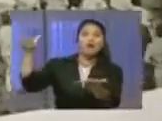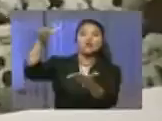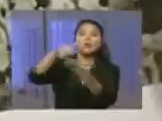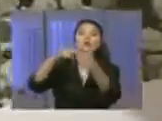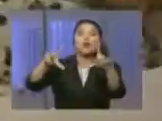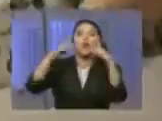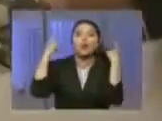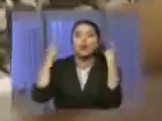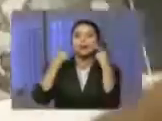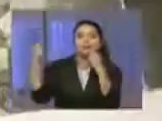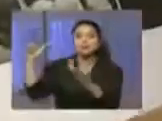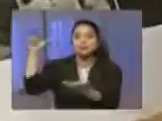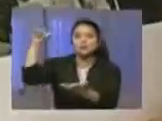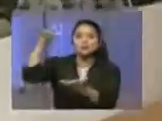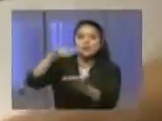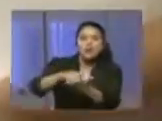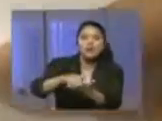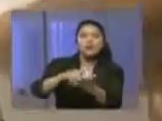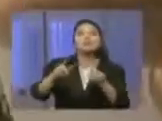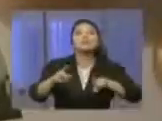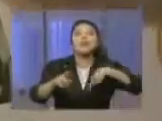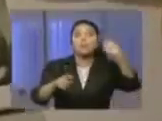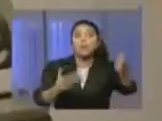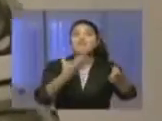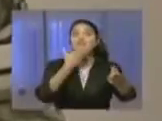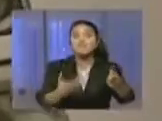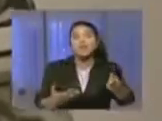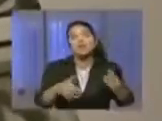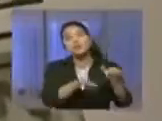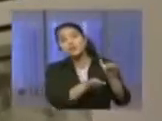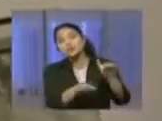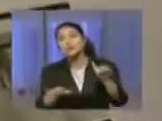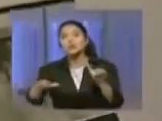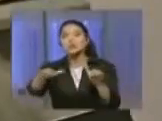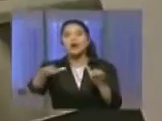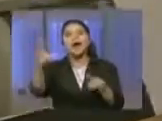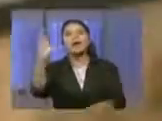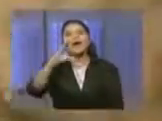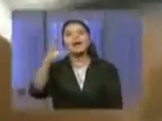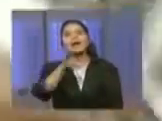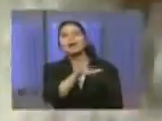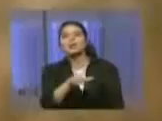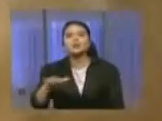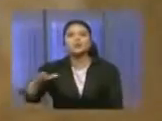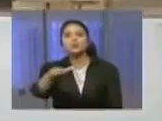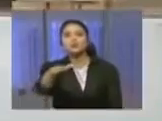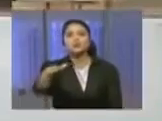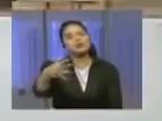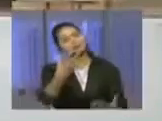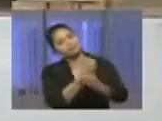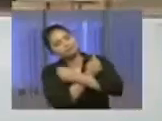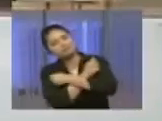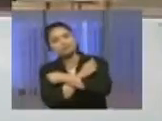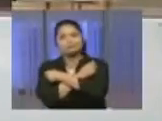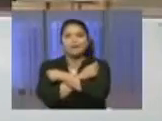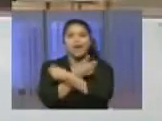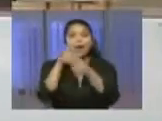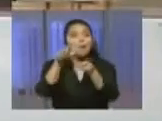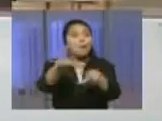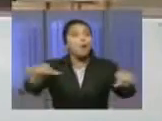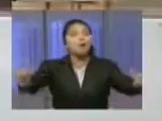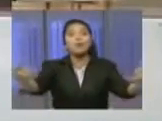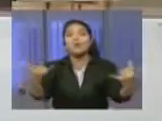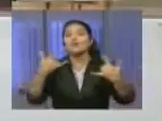y luego Fidel tuvo que subir a Caracas Mira abrazado por el pueblo historia